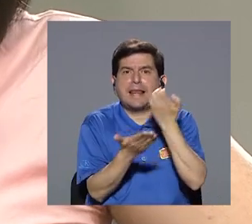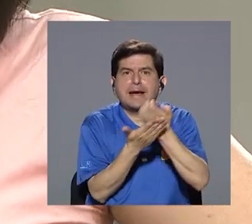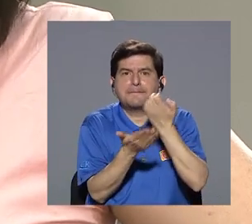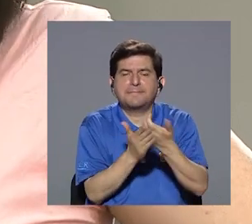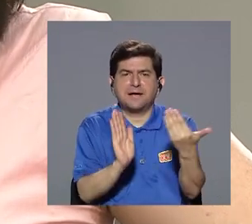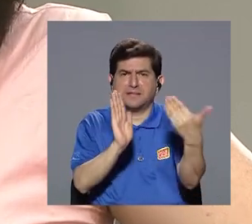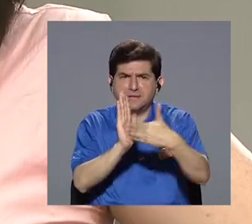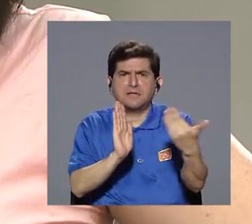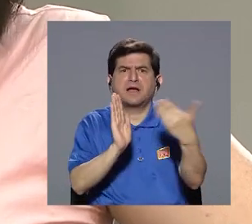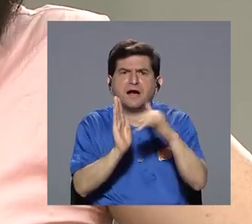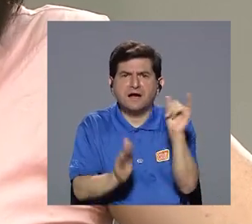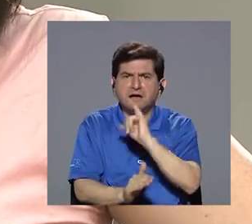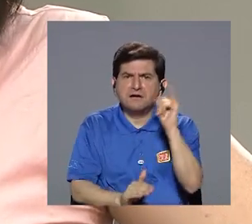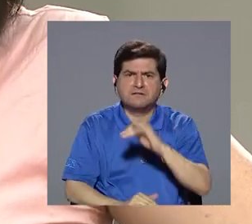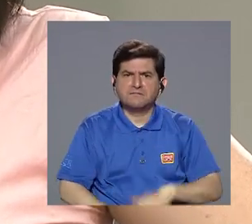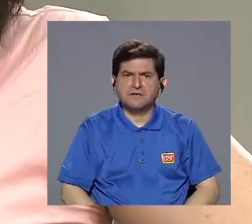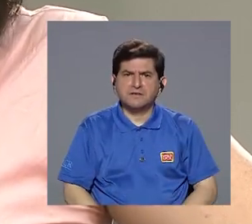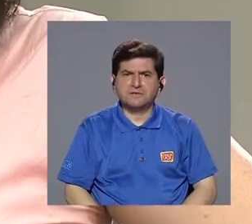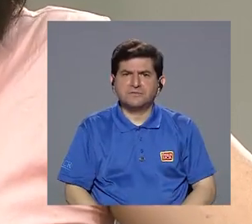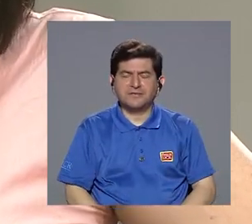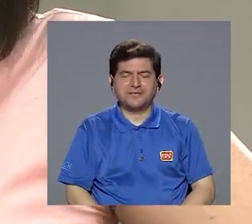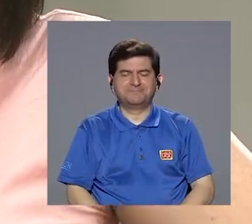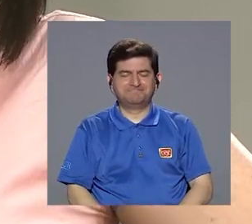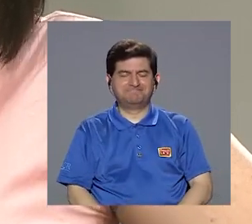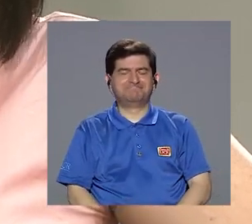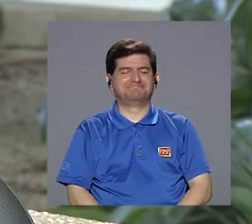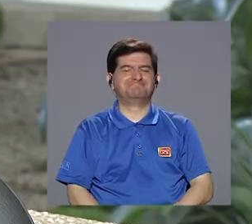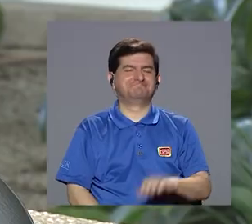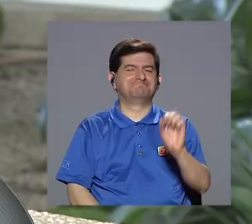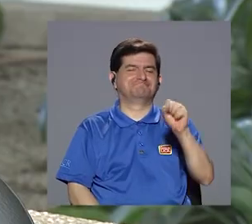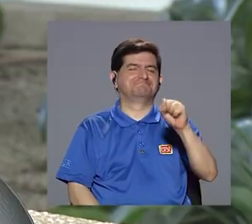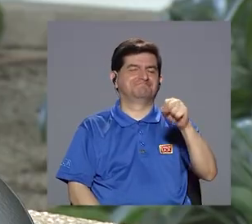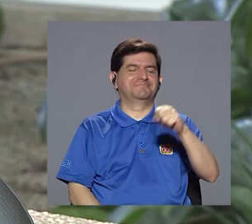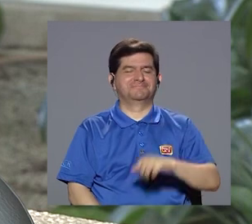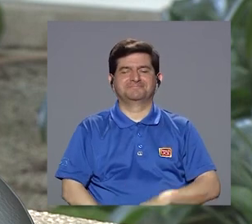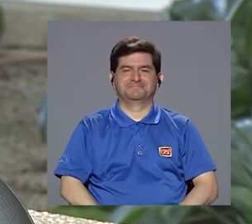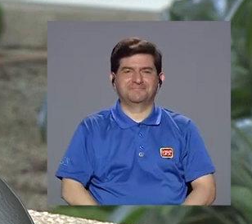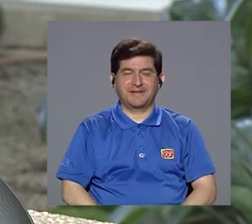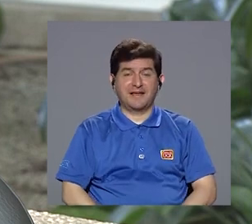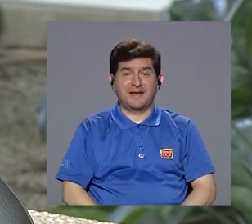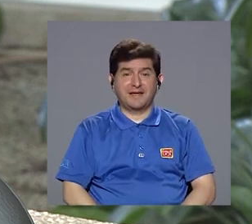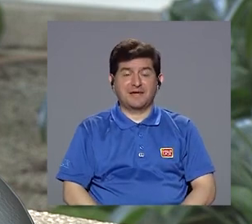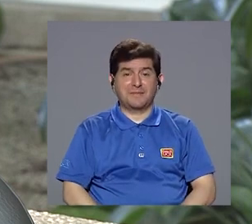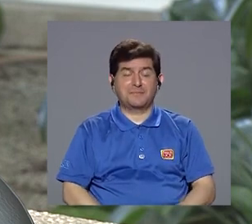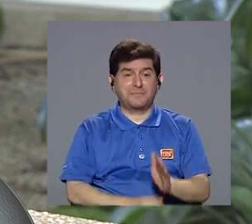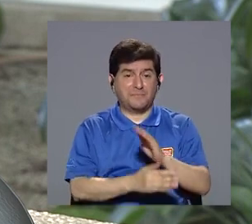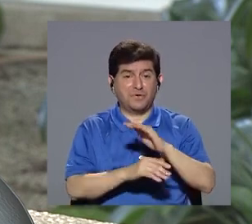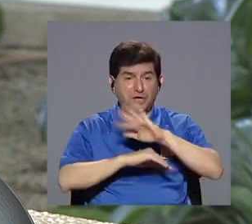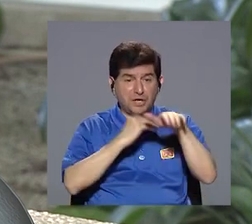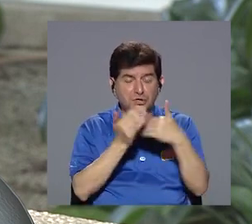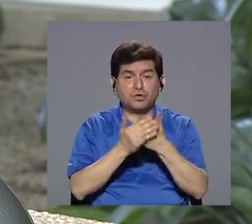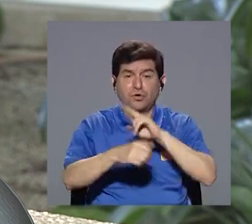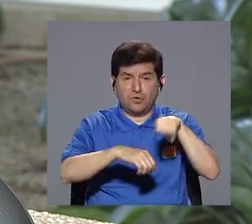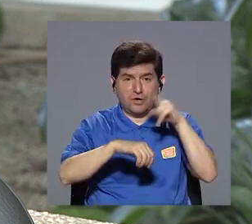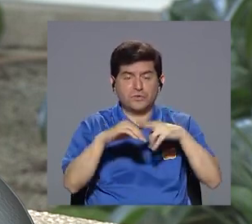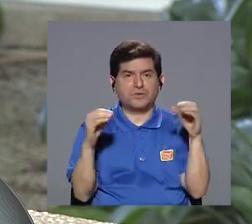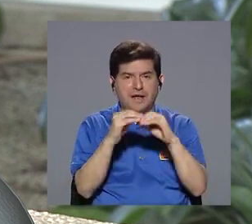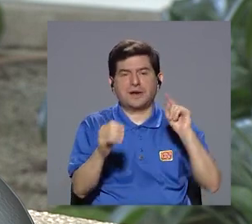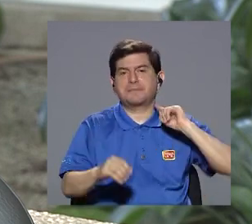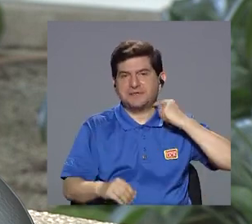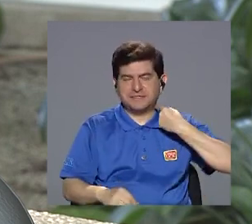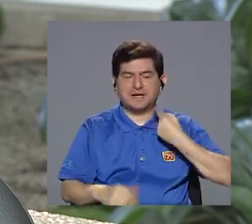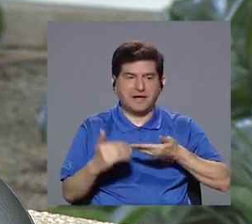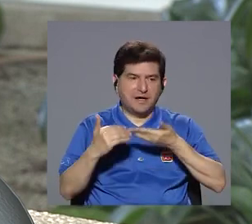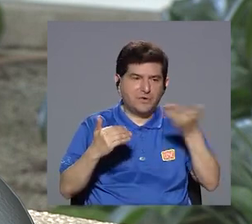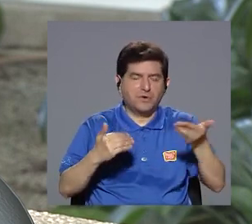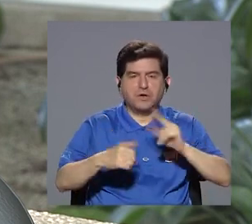económica, ¿se puede ver afectada también en este caso? Sí. Porque el orgánico es mucho más caro que el resto